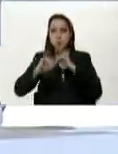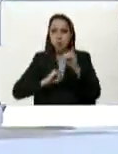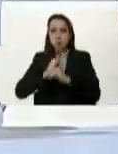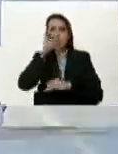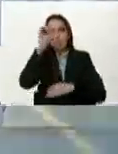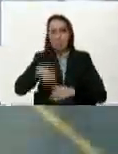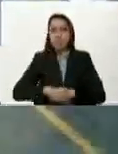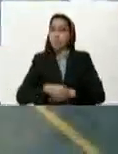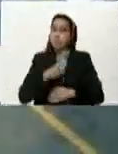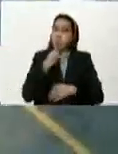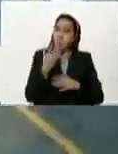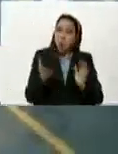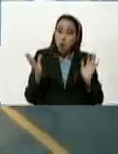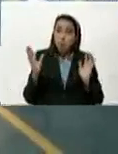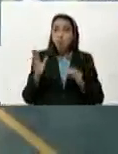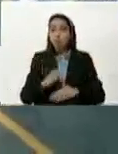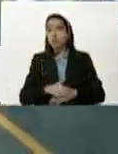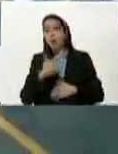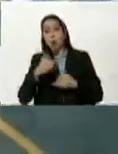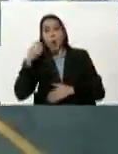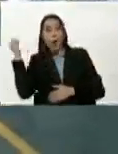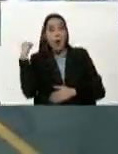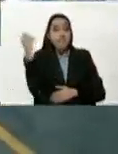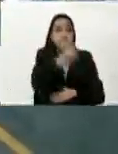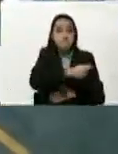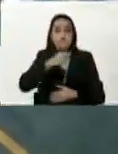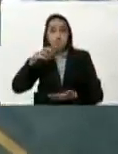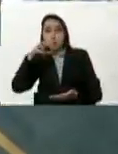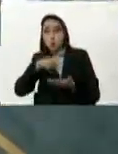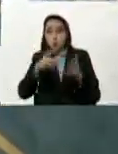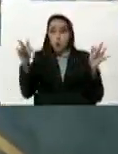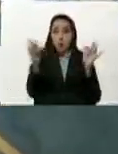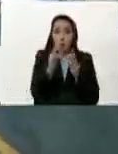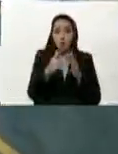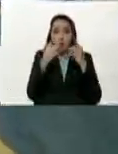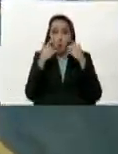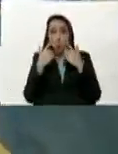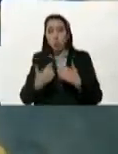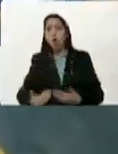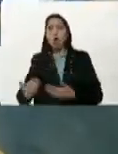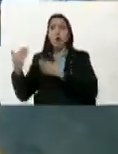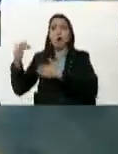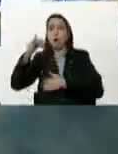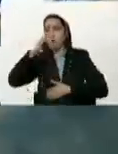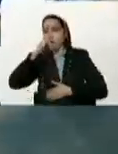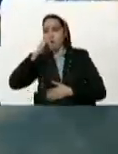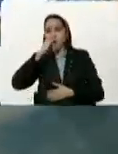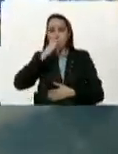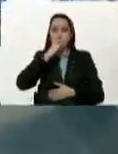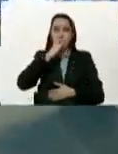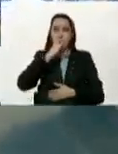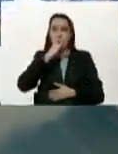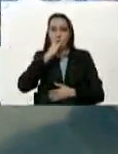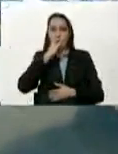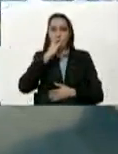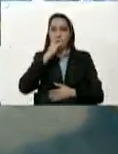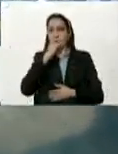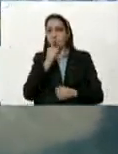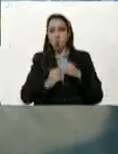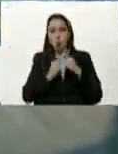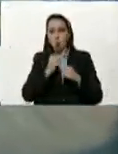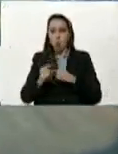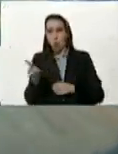bueno bueno nos vamos para pobres primicia de apure noticia de apuren no te apures